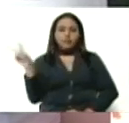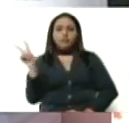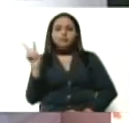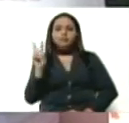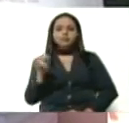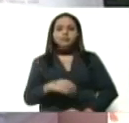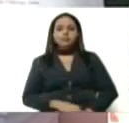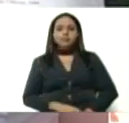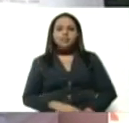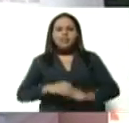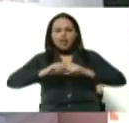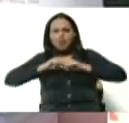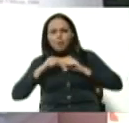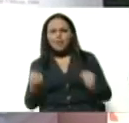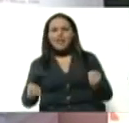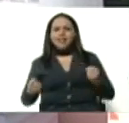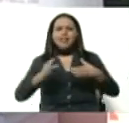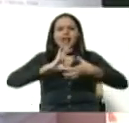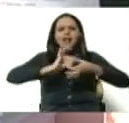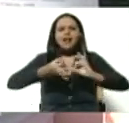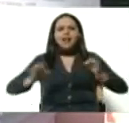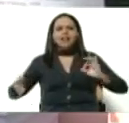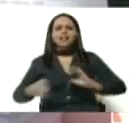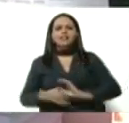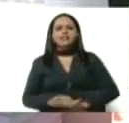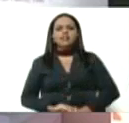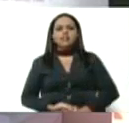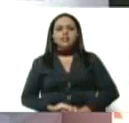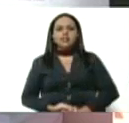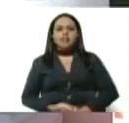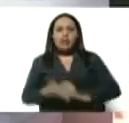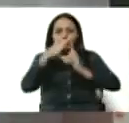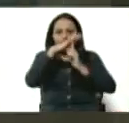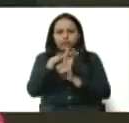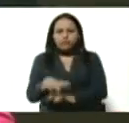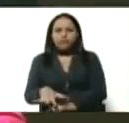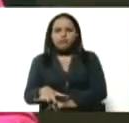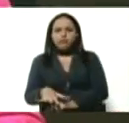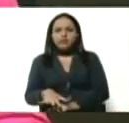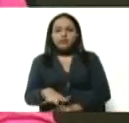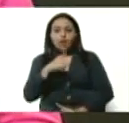de romper las cadenas de dominación con el